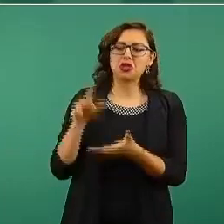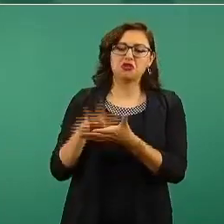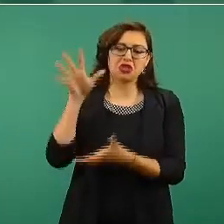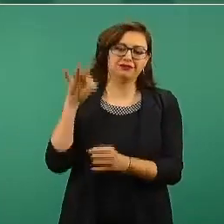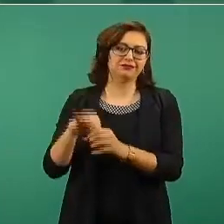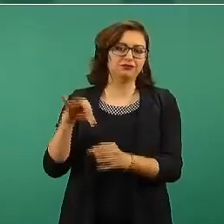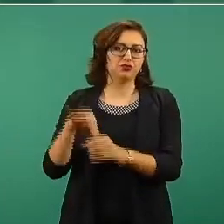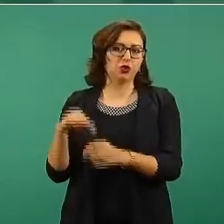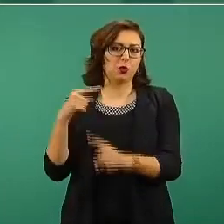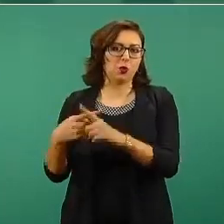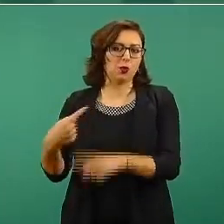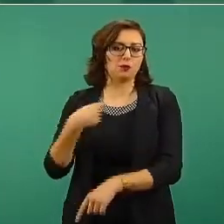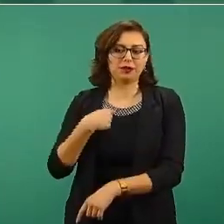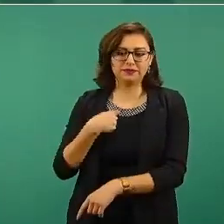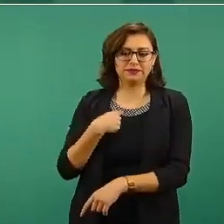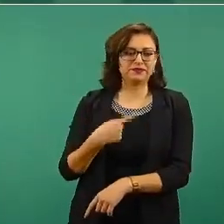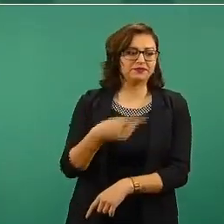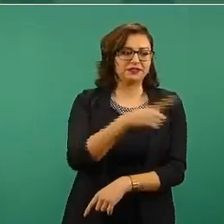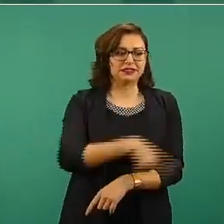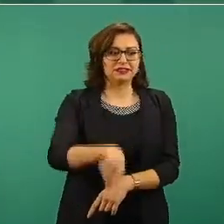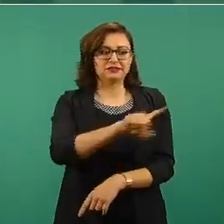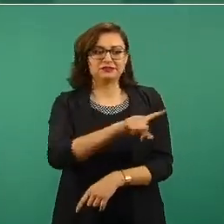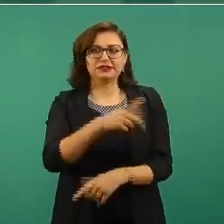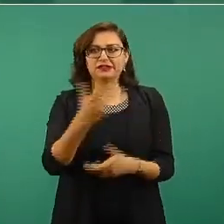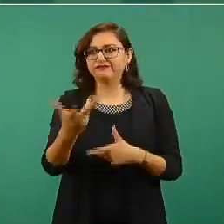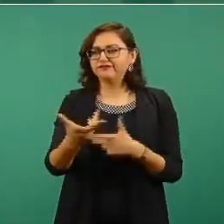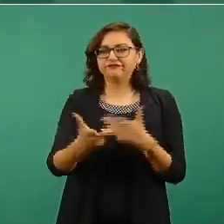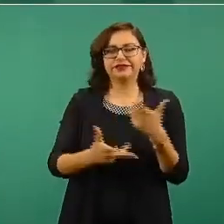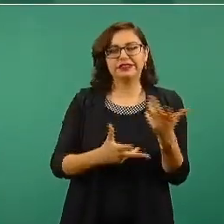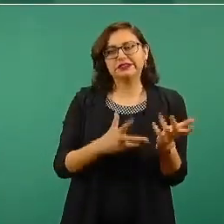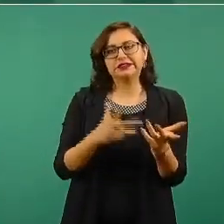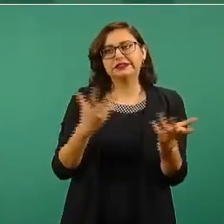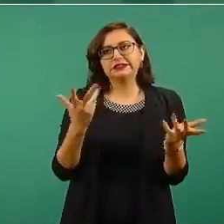Ellos se valieron de toda esa guerra sucia